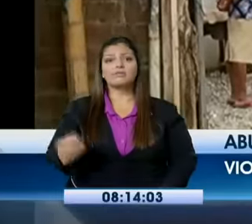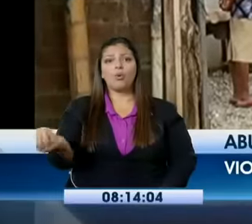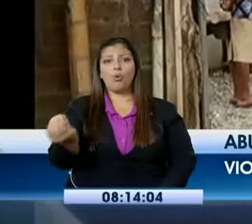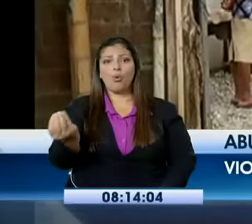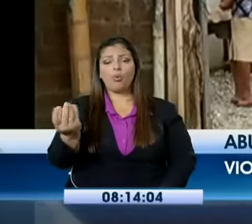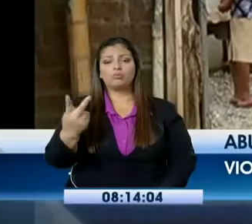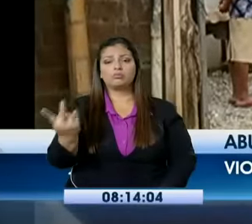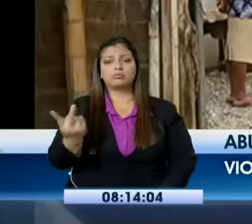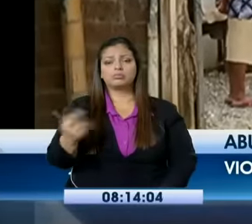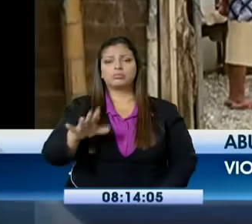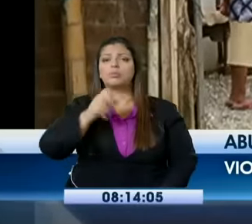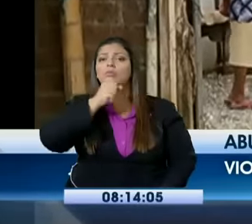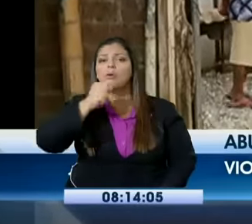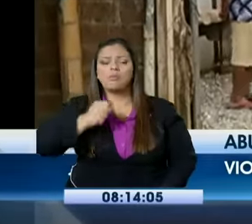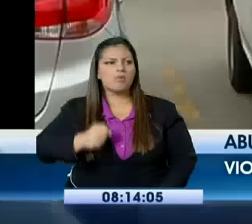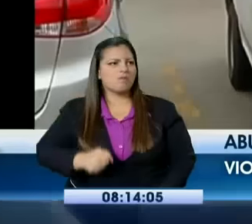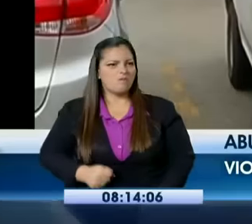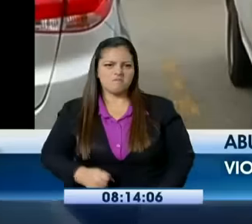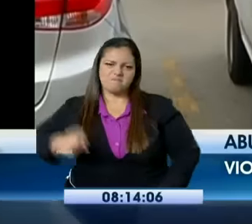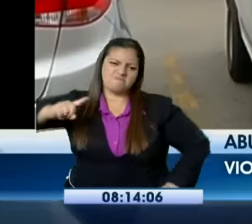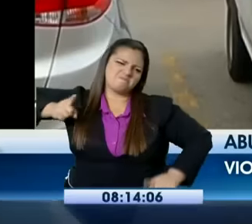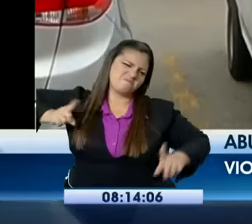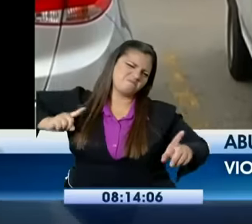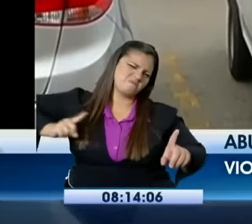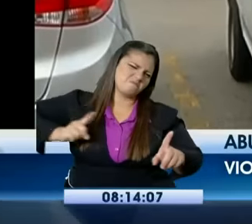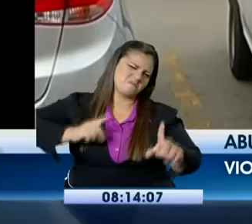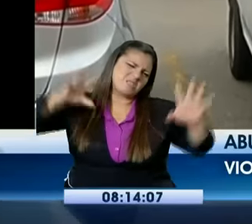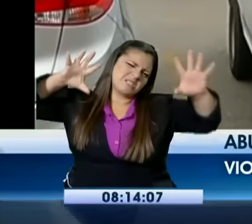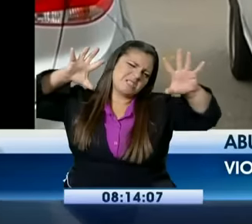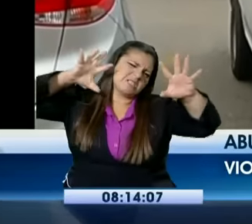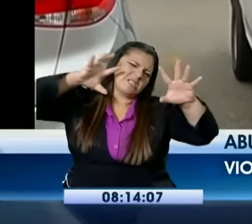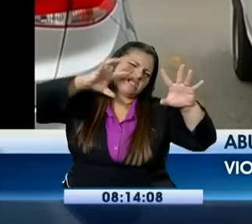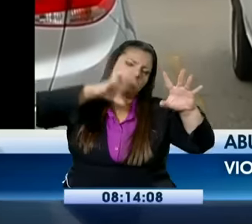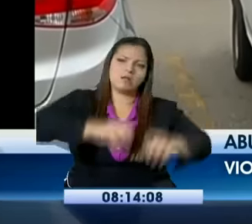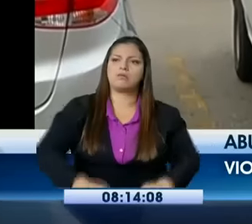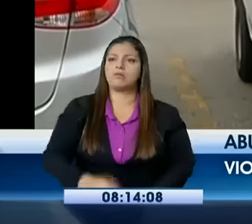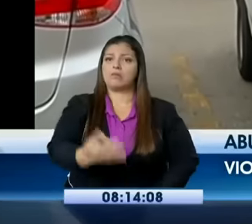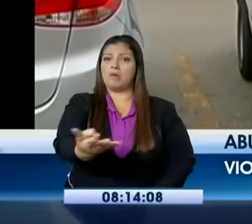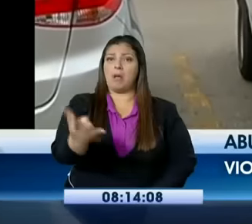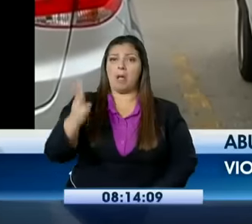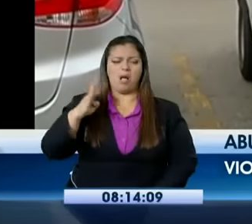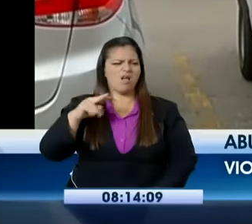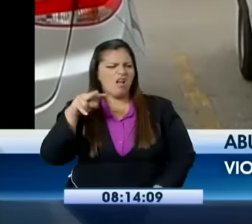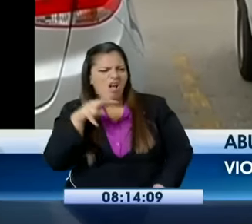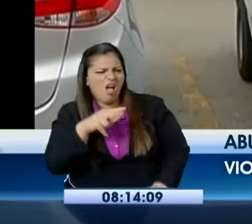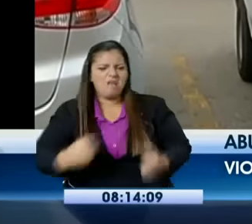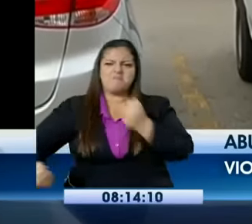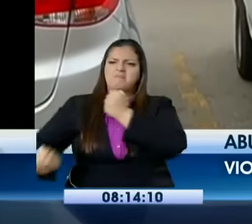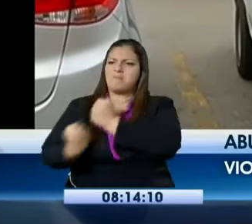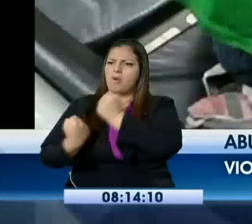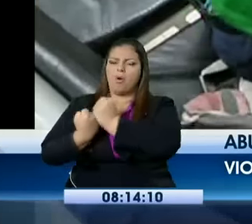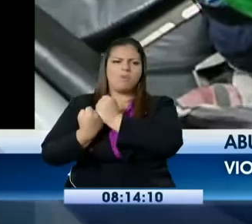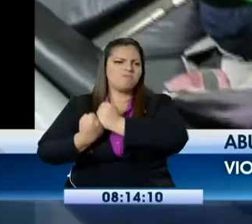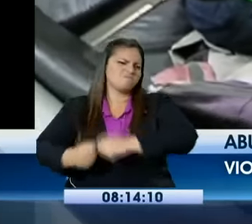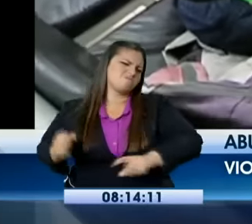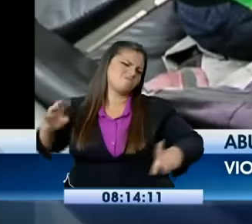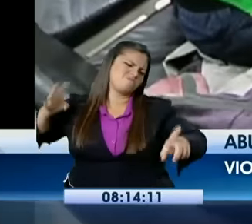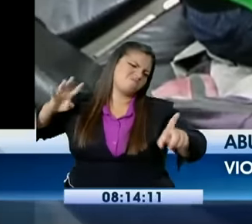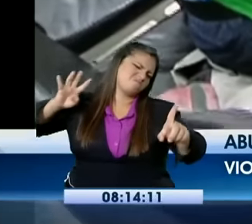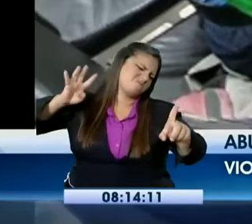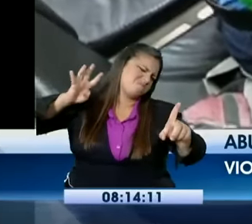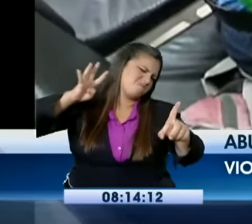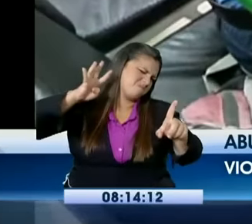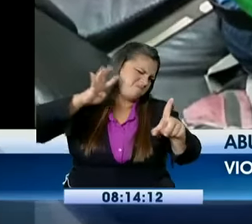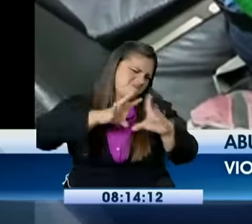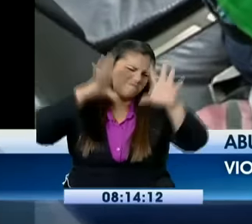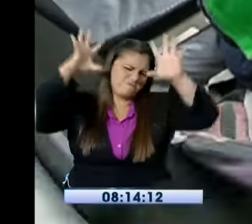decidió ayudar en la captura del mismo. Y se me escapaba y la gente me ayudó a cogerlo. Y ahí la gente lo linchó, o sea, hasta lo querían matar. Cerca mismo, por ahí